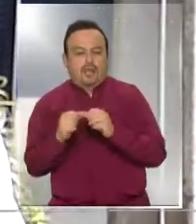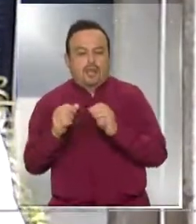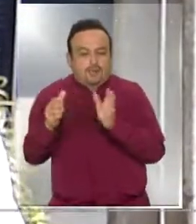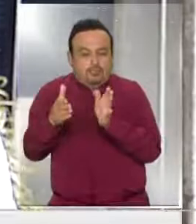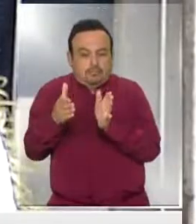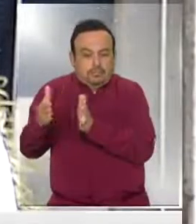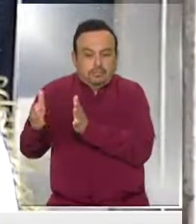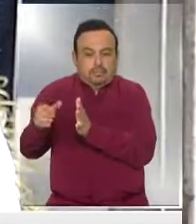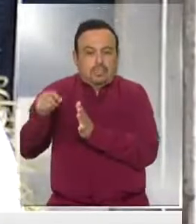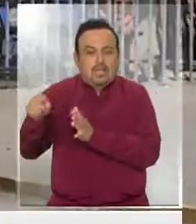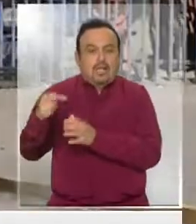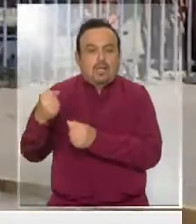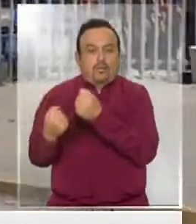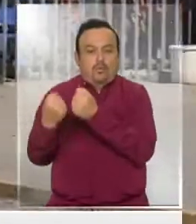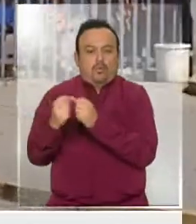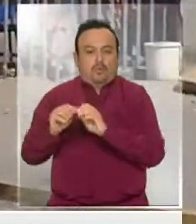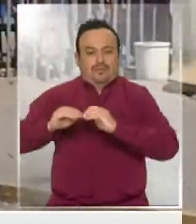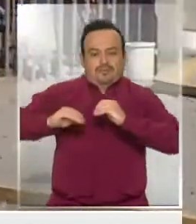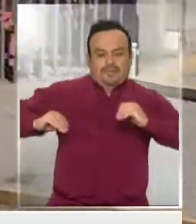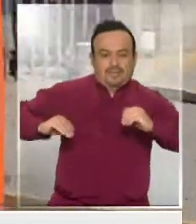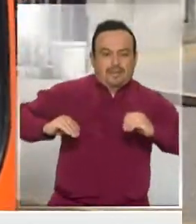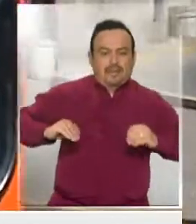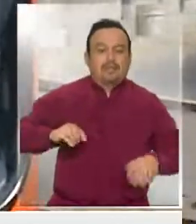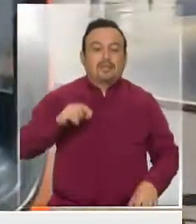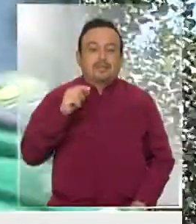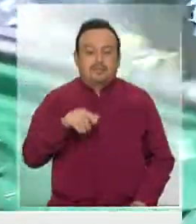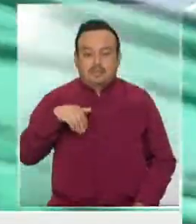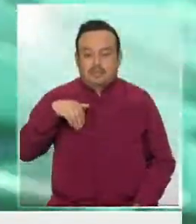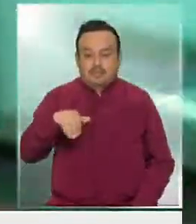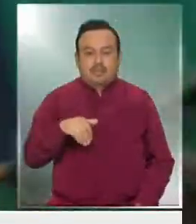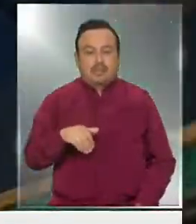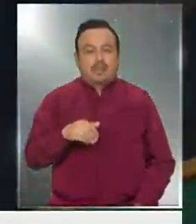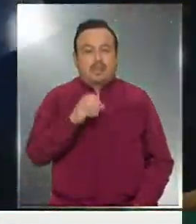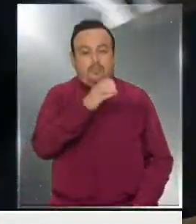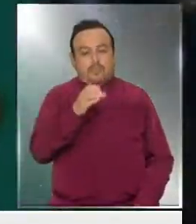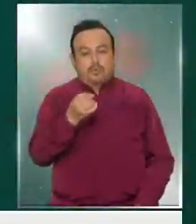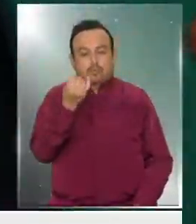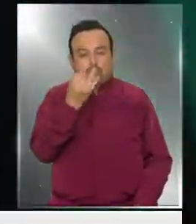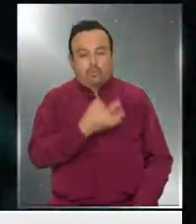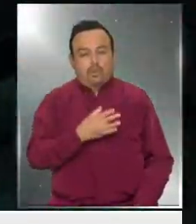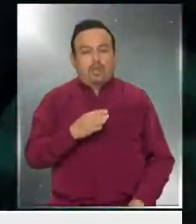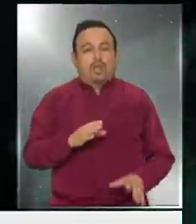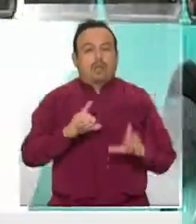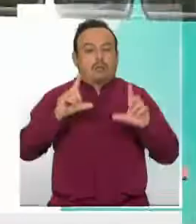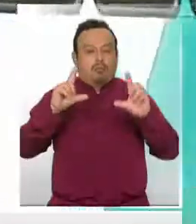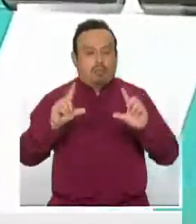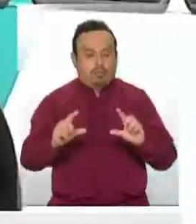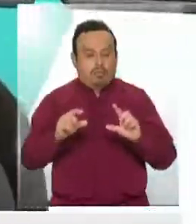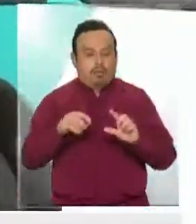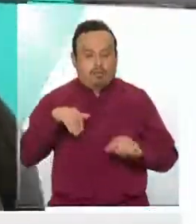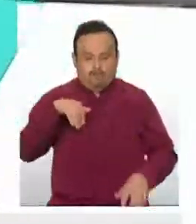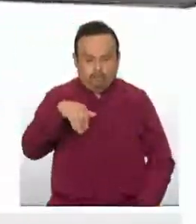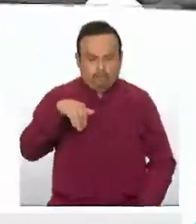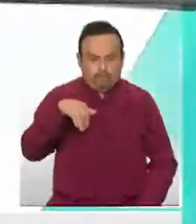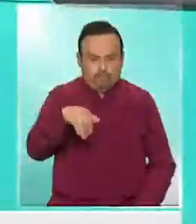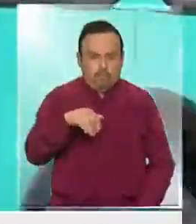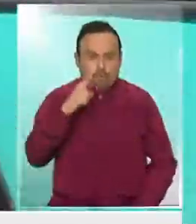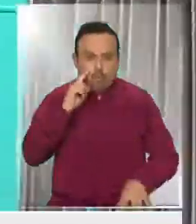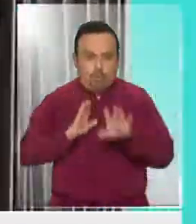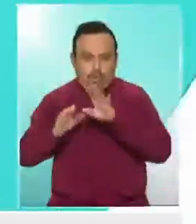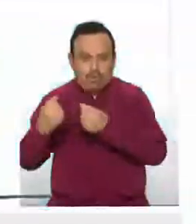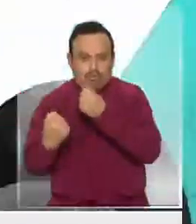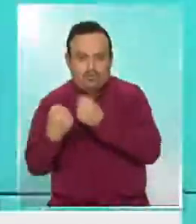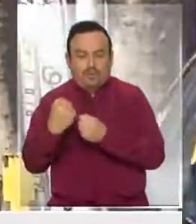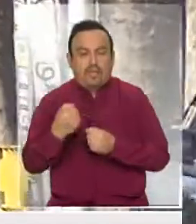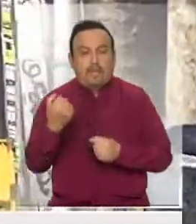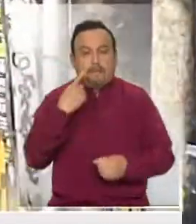aislamiento social del conductor. Si bien la flota del sistema bajó en un 18% para resguardar la seguridad de algunos conductores, desde el